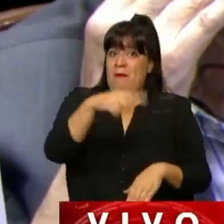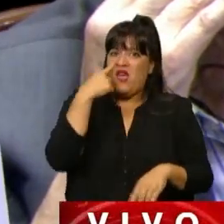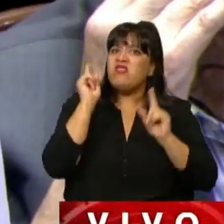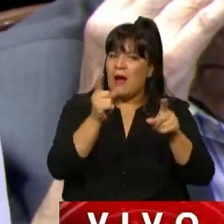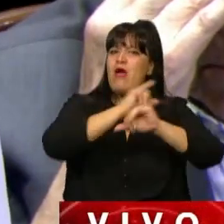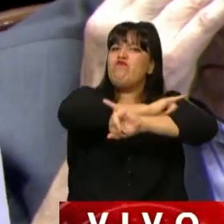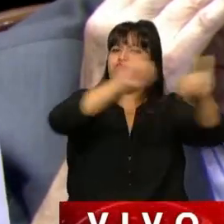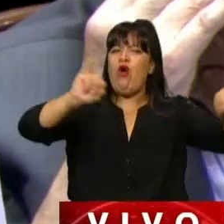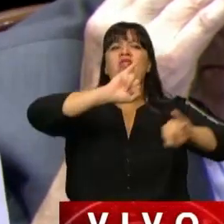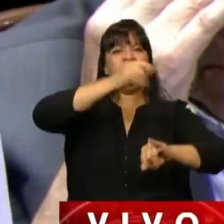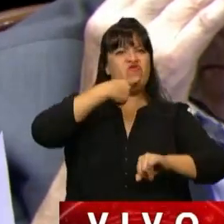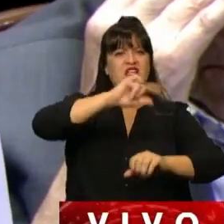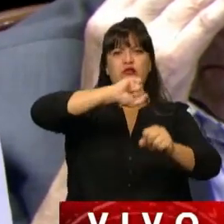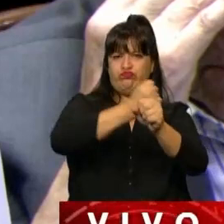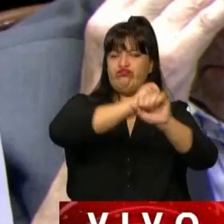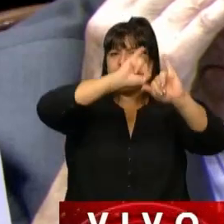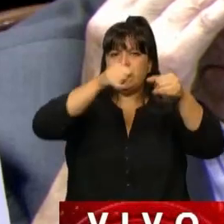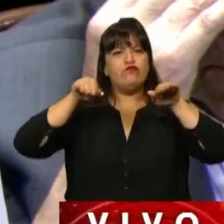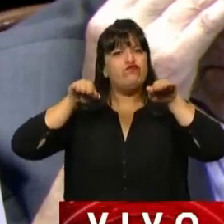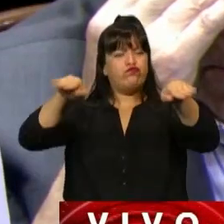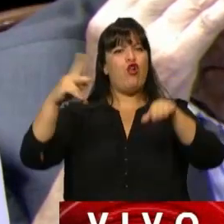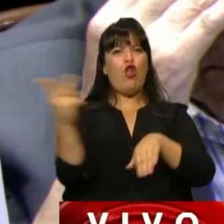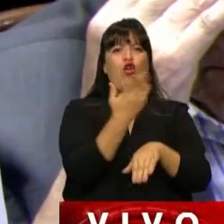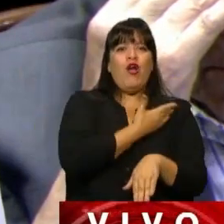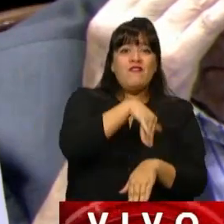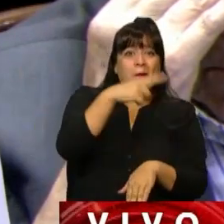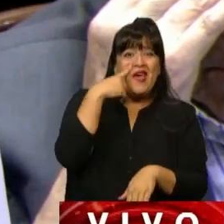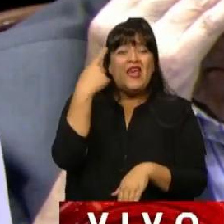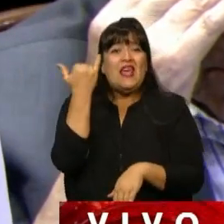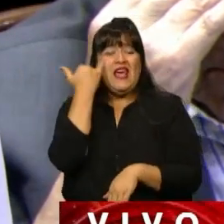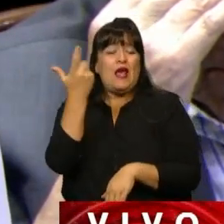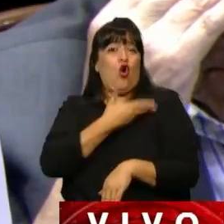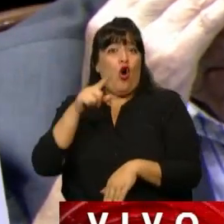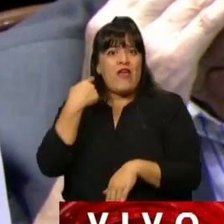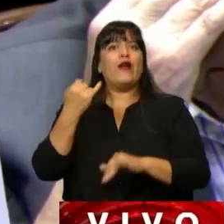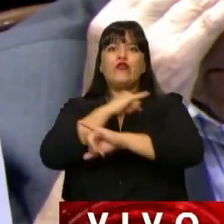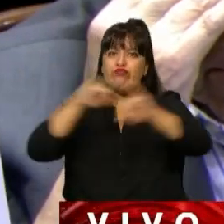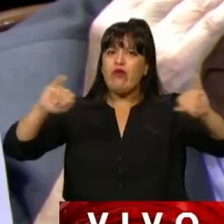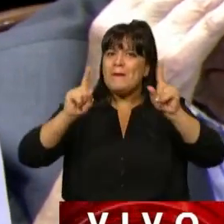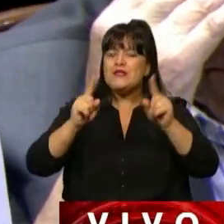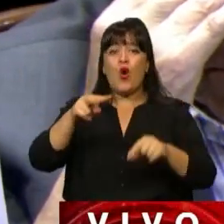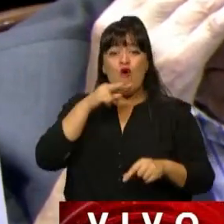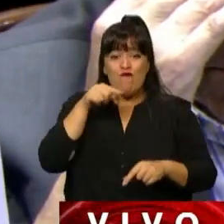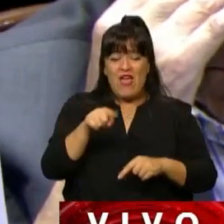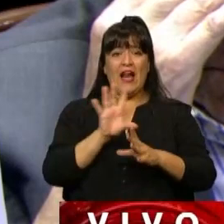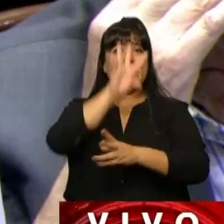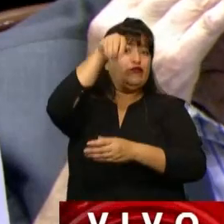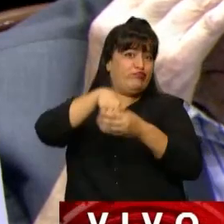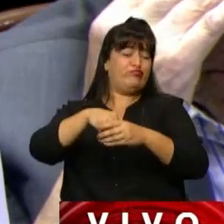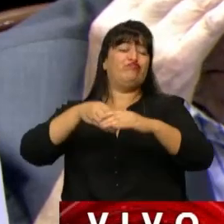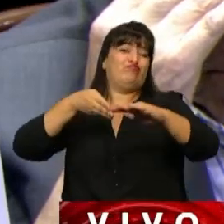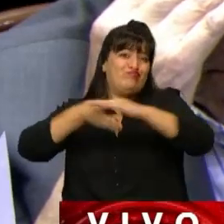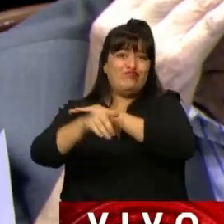Internacional, que ratificó que se había arribado a un acuerdo. El día viernes entró a este Congreso de la